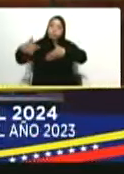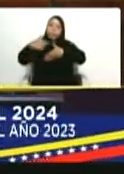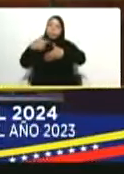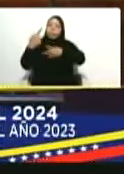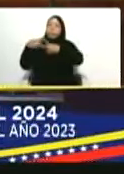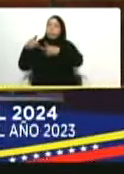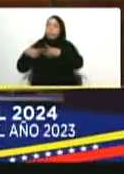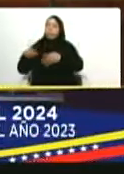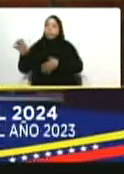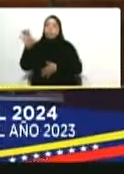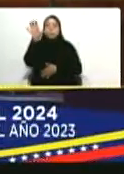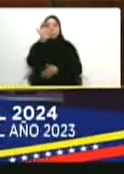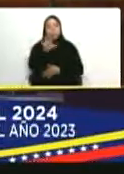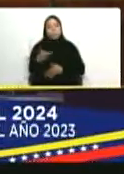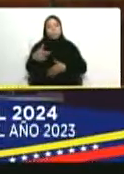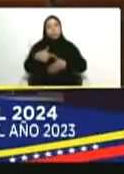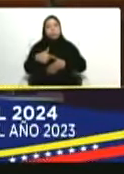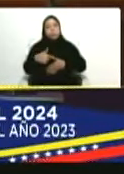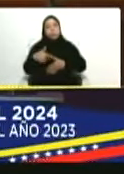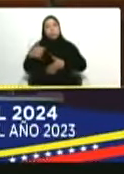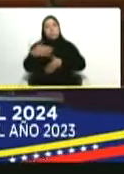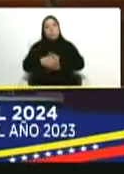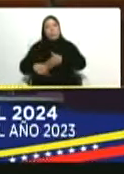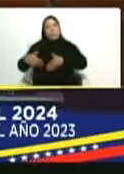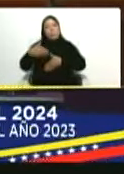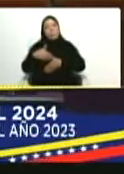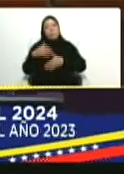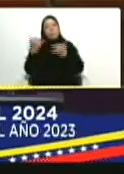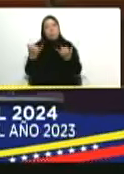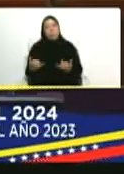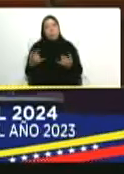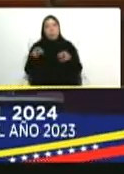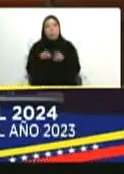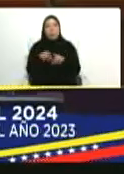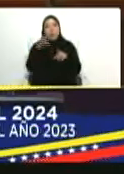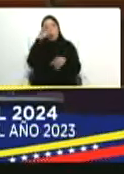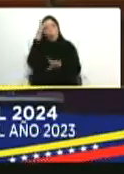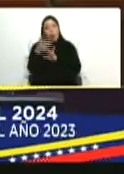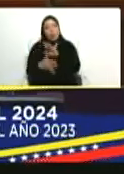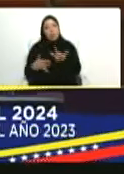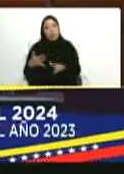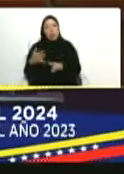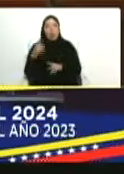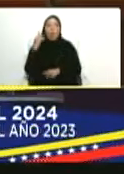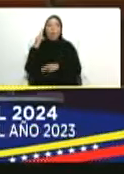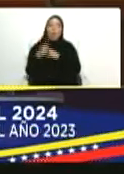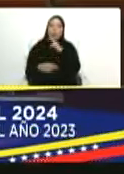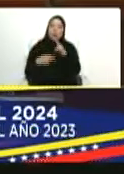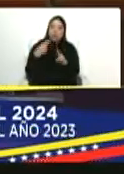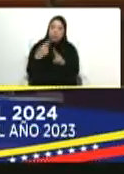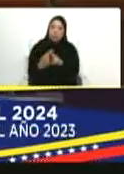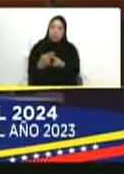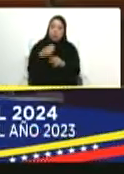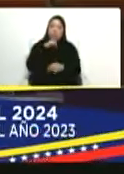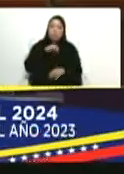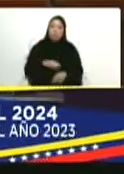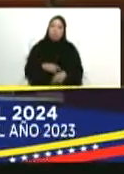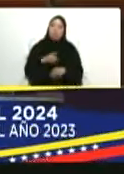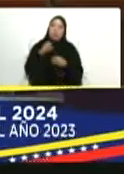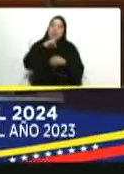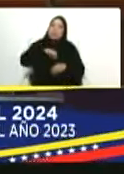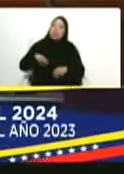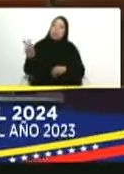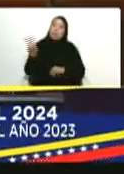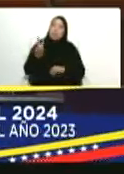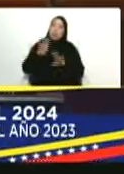la batalla de Ayacucho, como hecho emblemático, quedó enmarcada en los acontecimientos universales que han dado forma a la historia